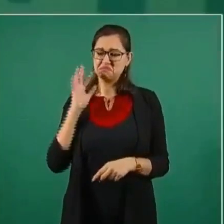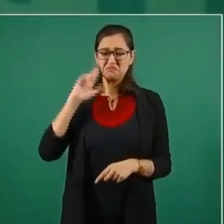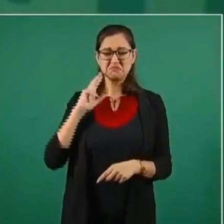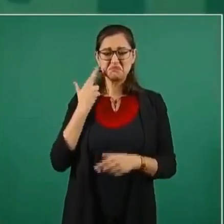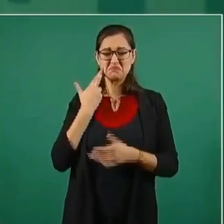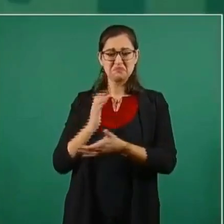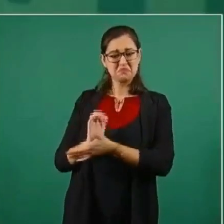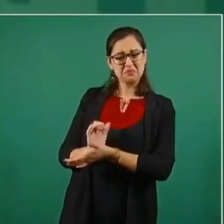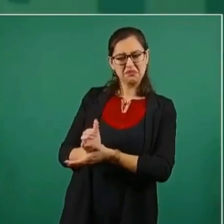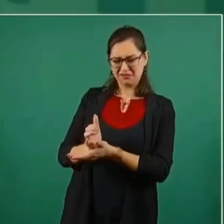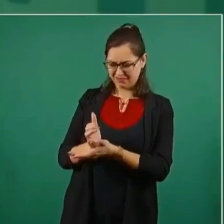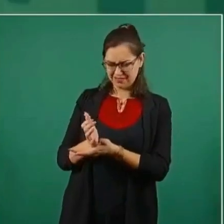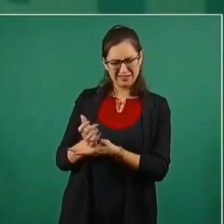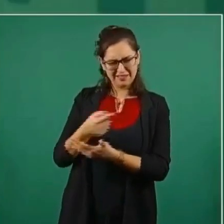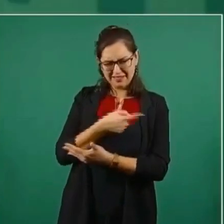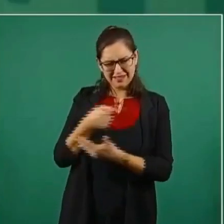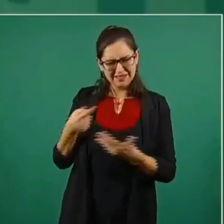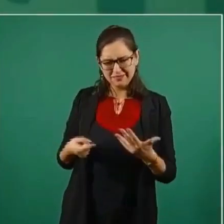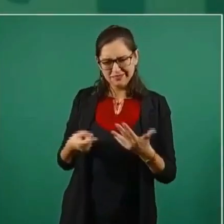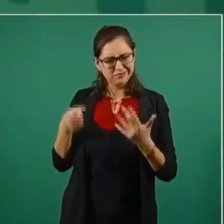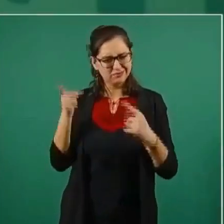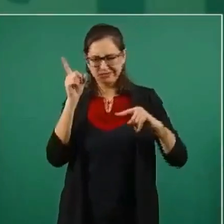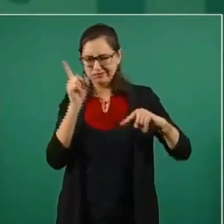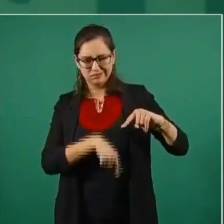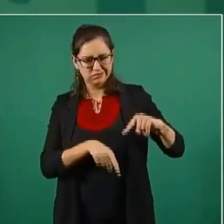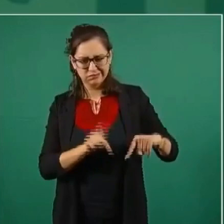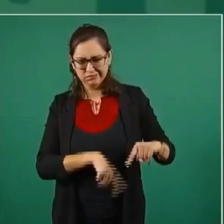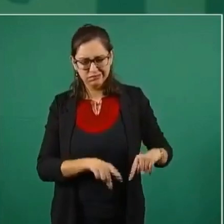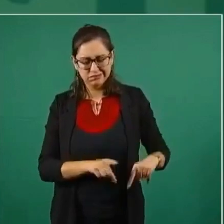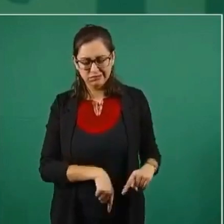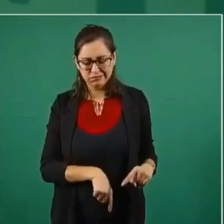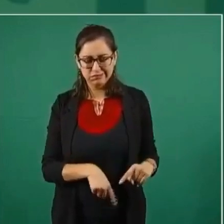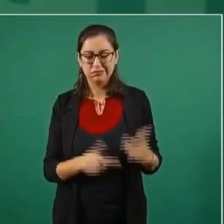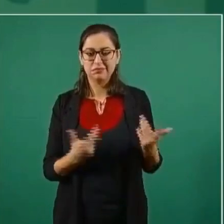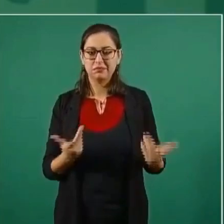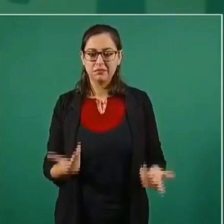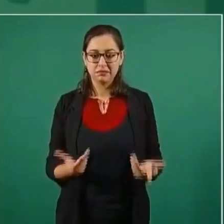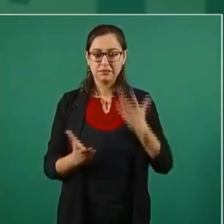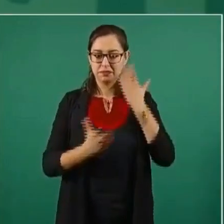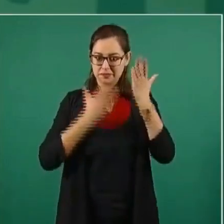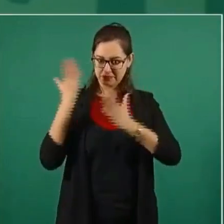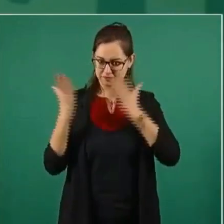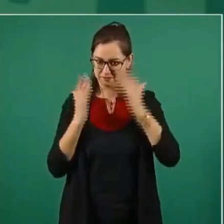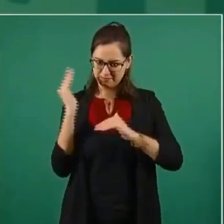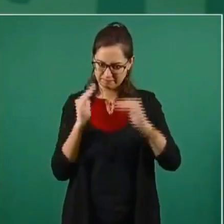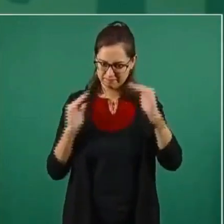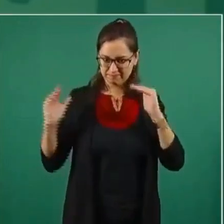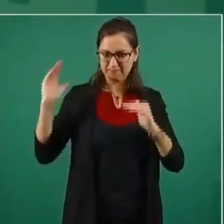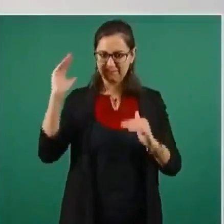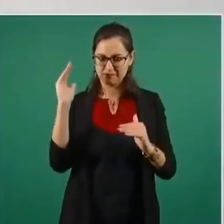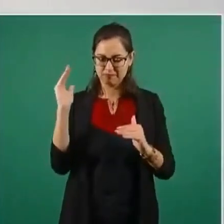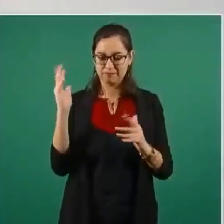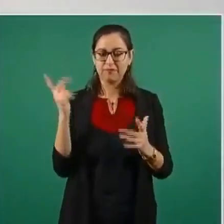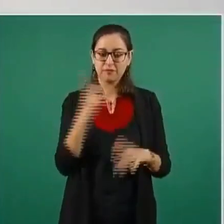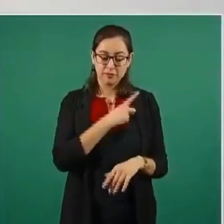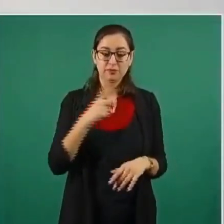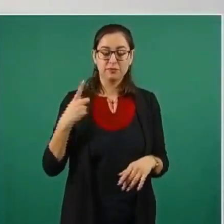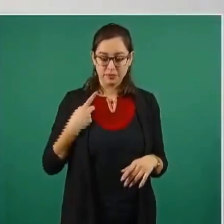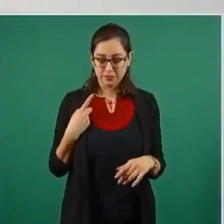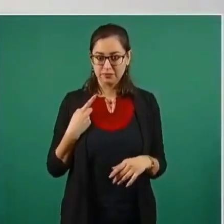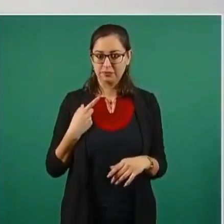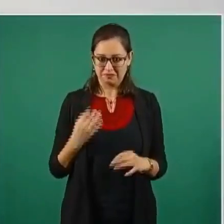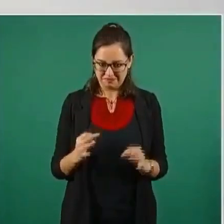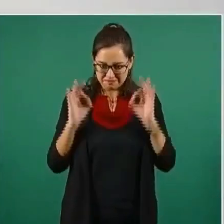Es el tronco común. Y de ahí otro nivel, ya una